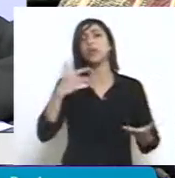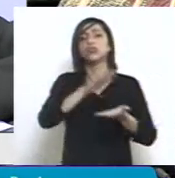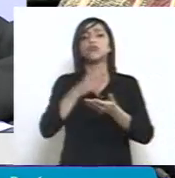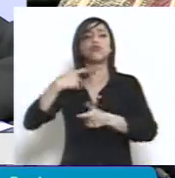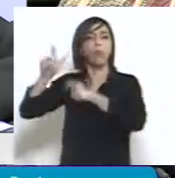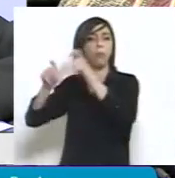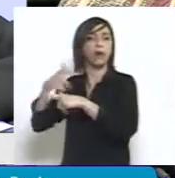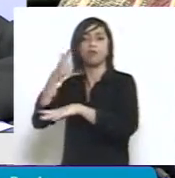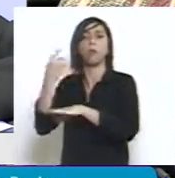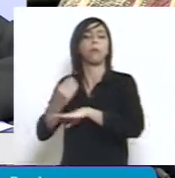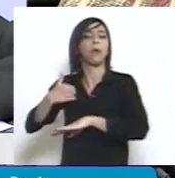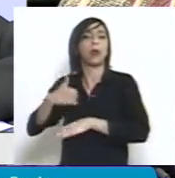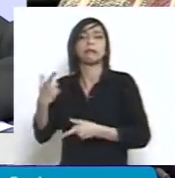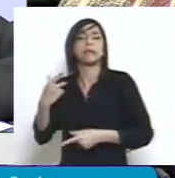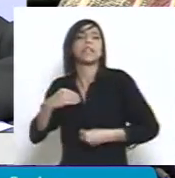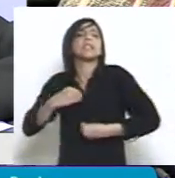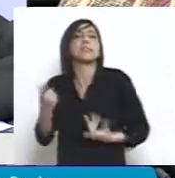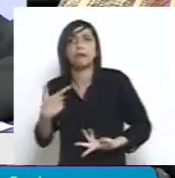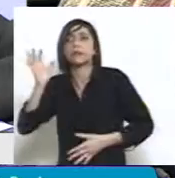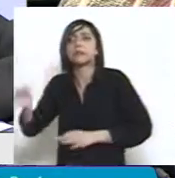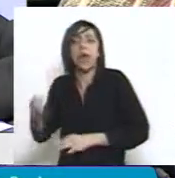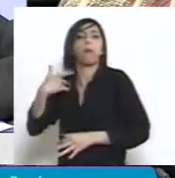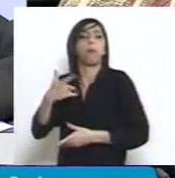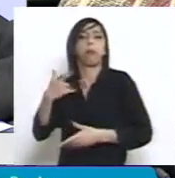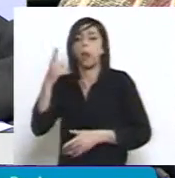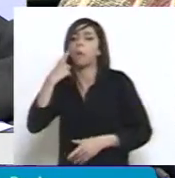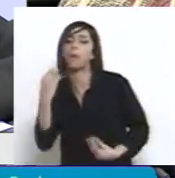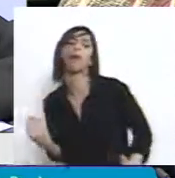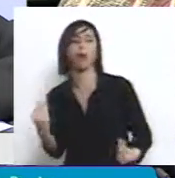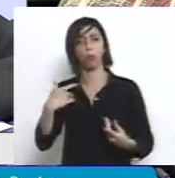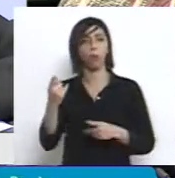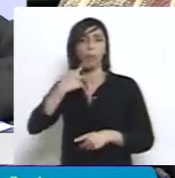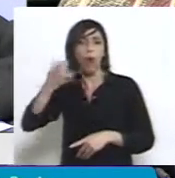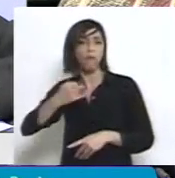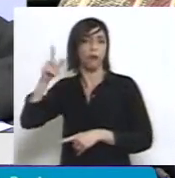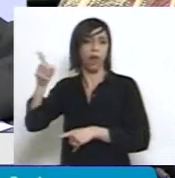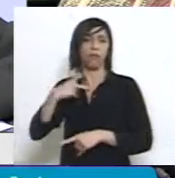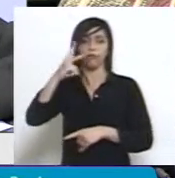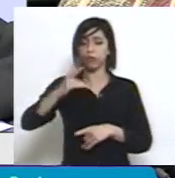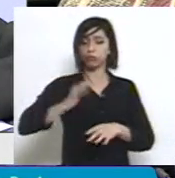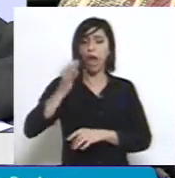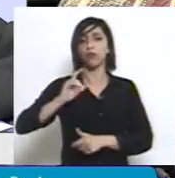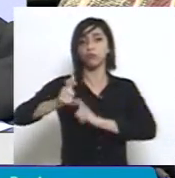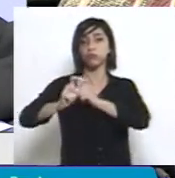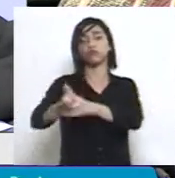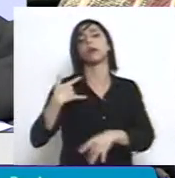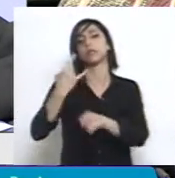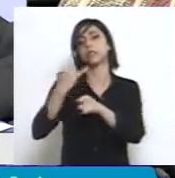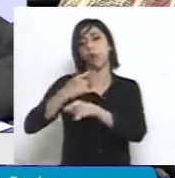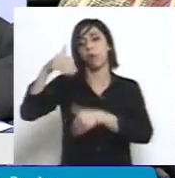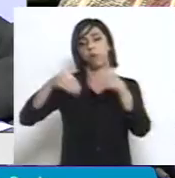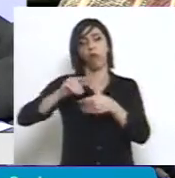la ciudadanía frente a este presupuesto. Lo respalda con su voto cada 2 años.